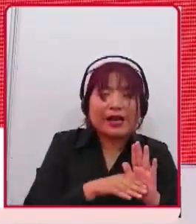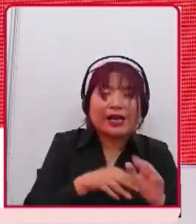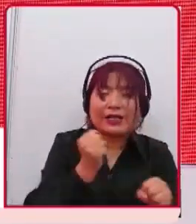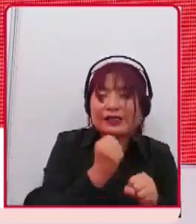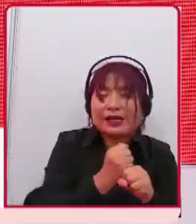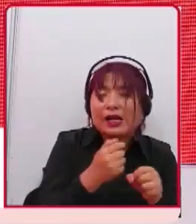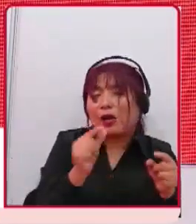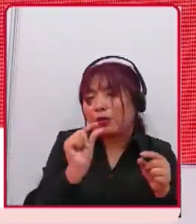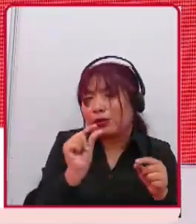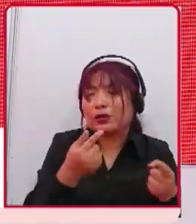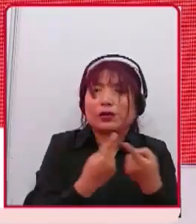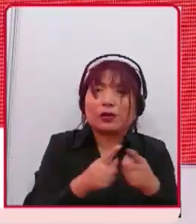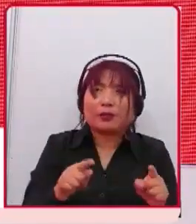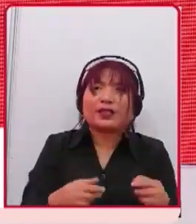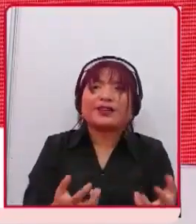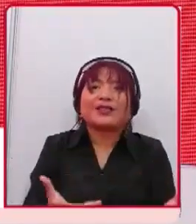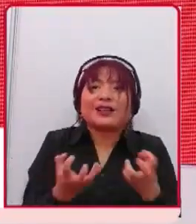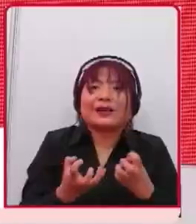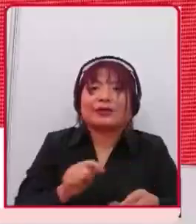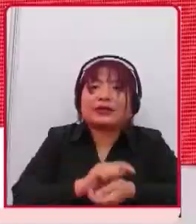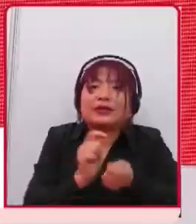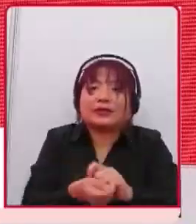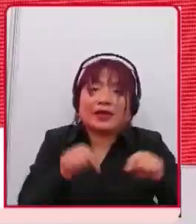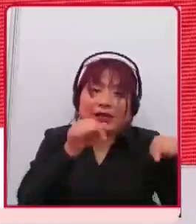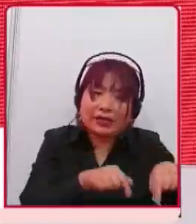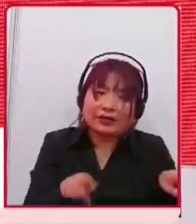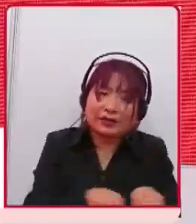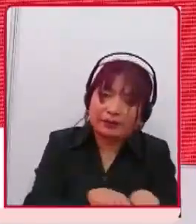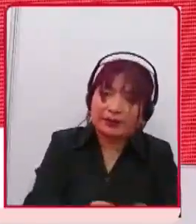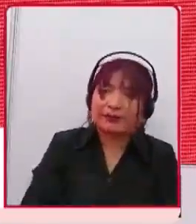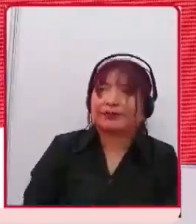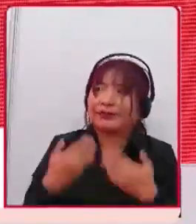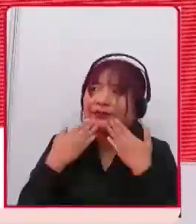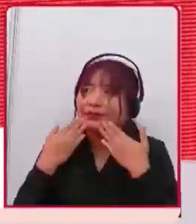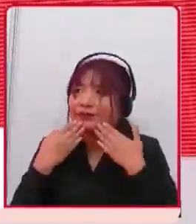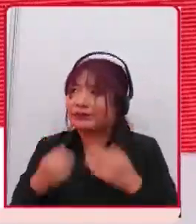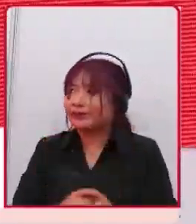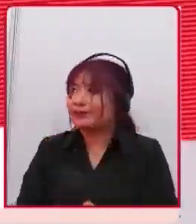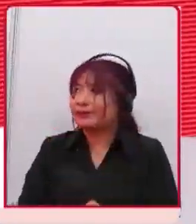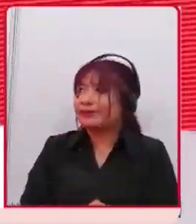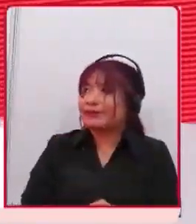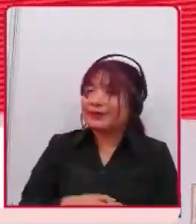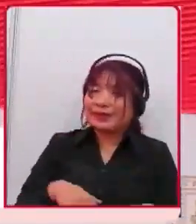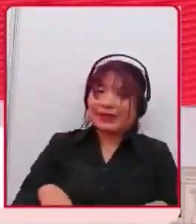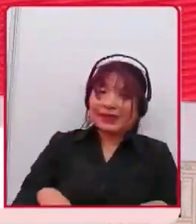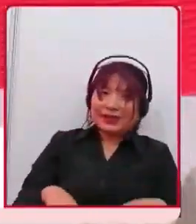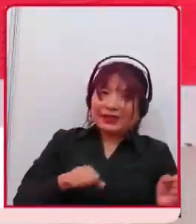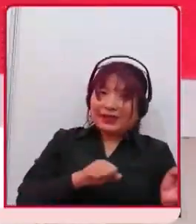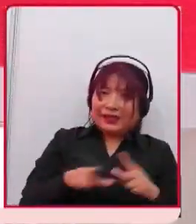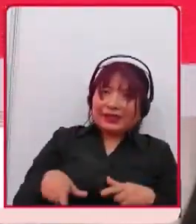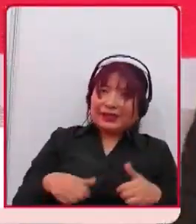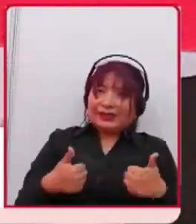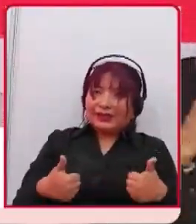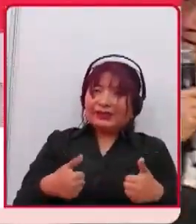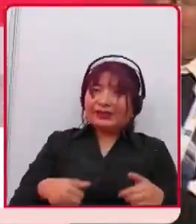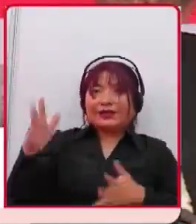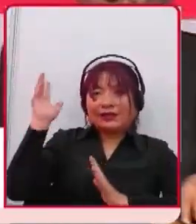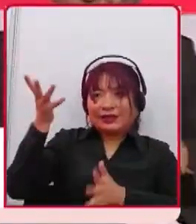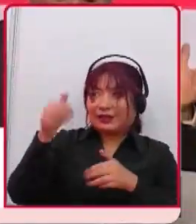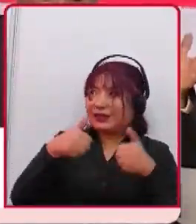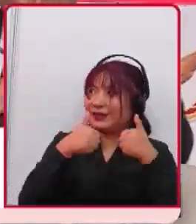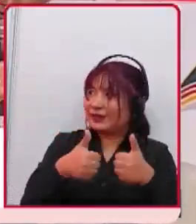bien. Bueno, al final incrementar un proceso adicional de reducción Sí, de tamaño, ¿no es cierto? efectivamente. Listo, muy bien, muchísimas gracias Diego, excelente